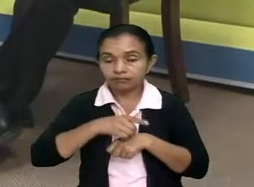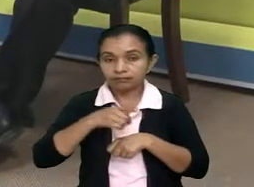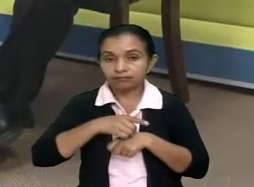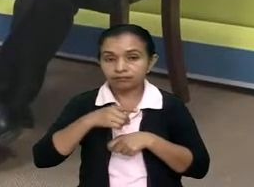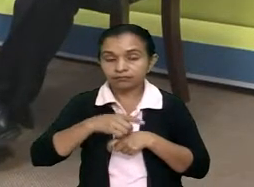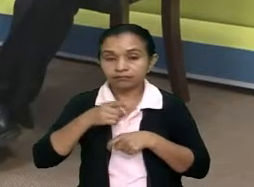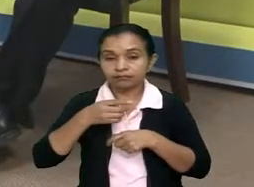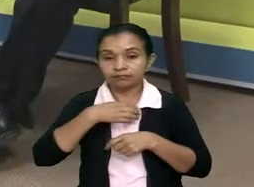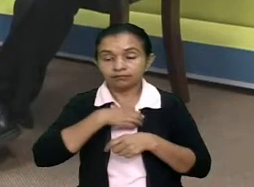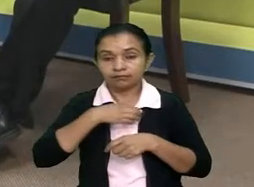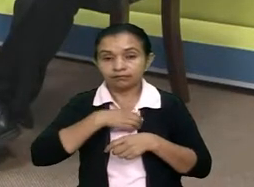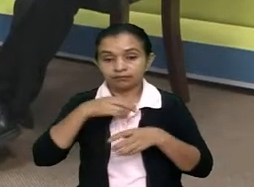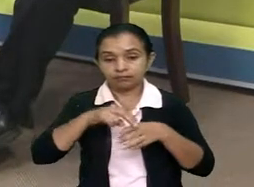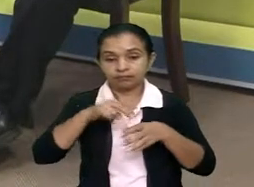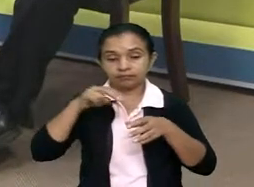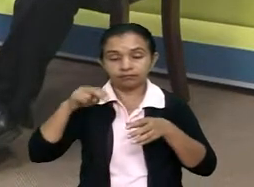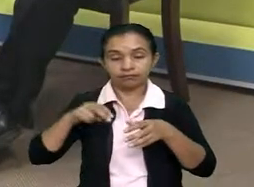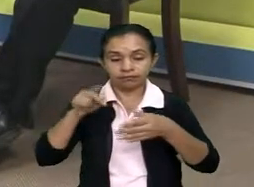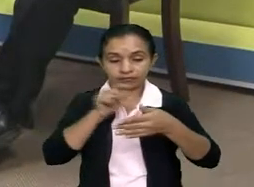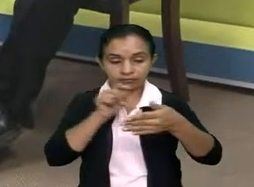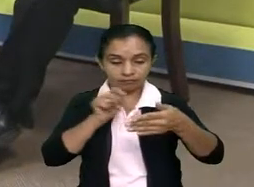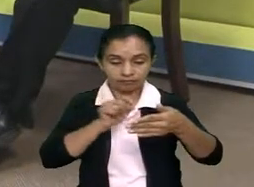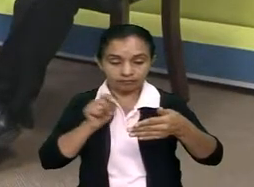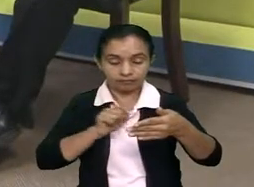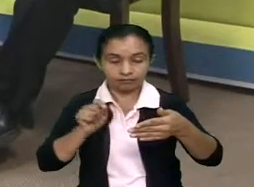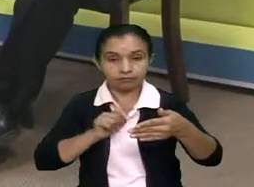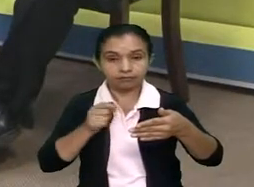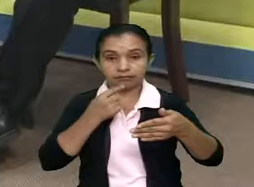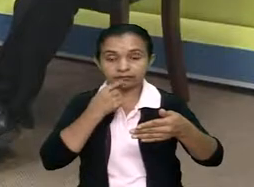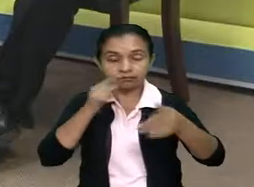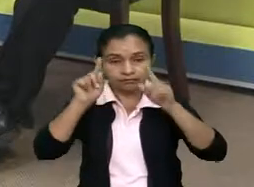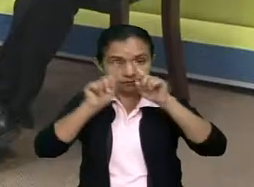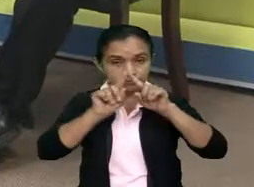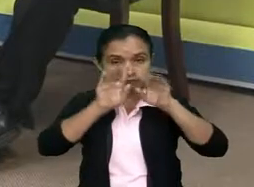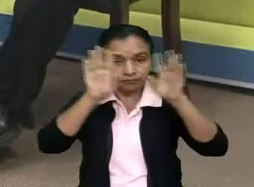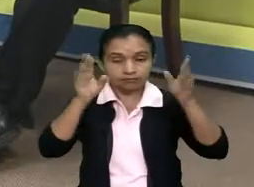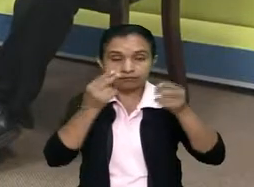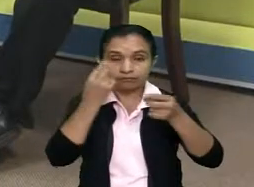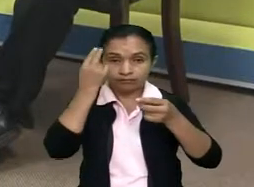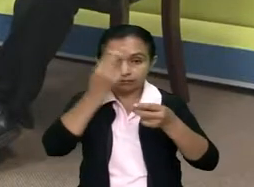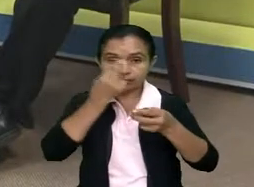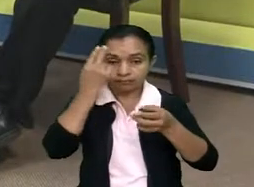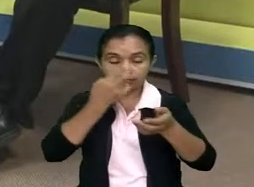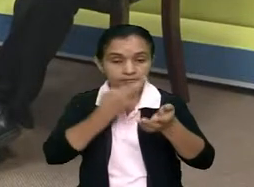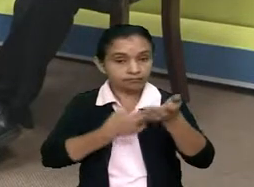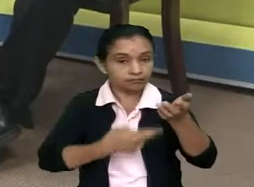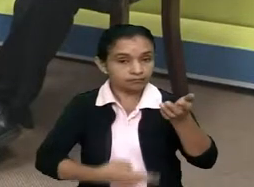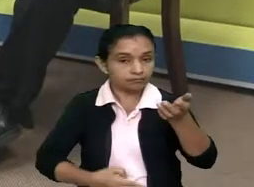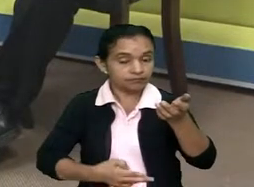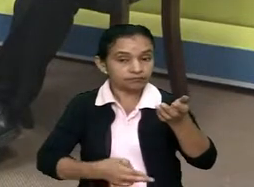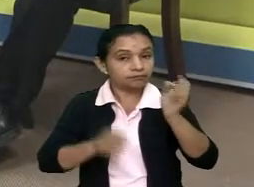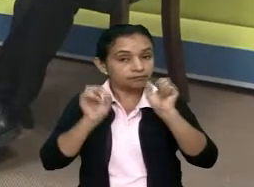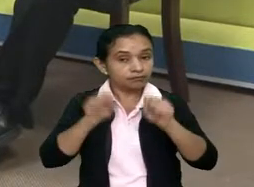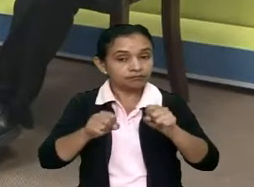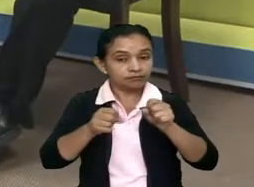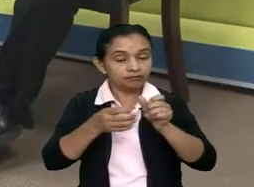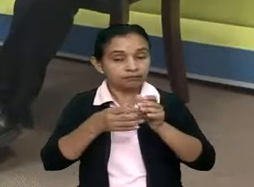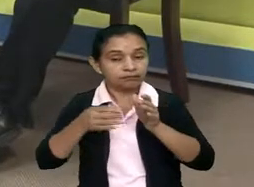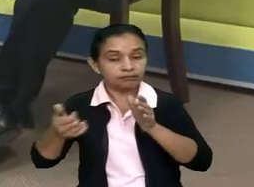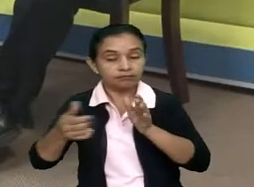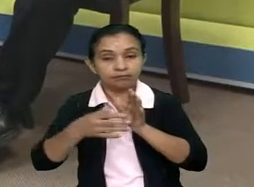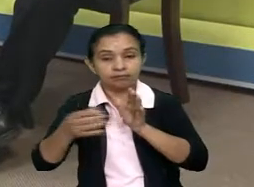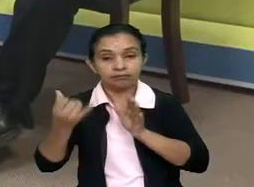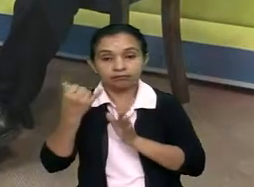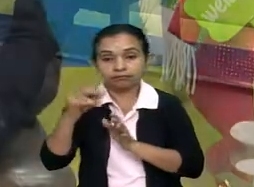autoexclusión también que la persona llena una hojita donde pone claramente se le pregunta si su sangre está apta para ser transfundido o no ahora sino